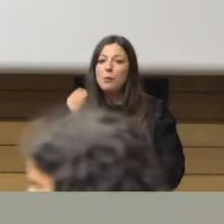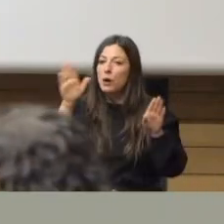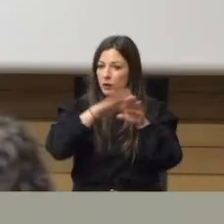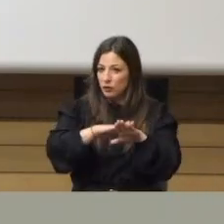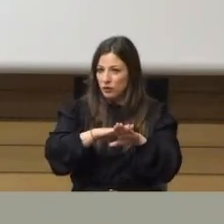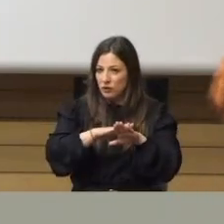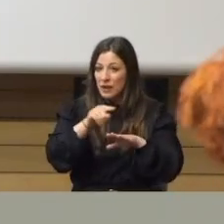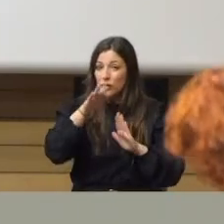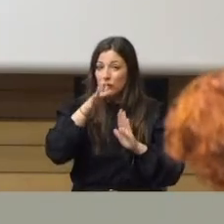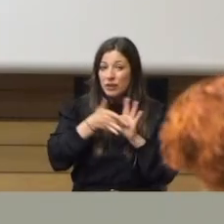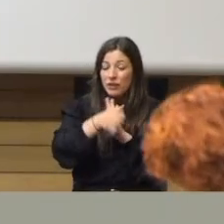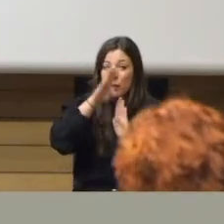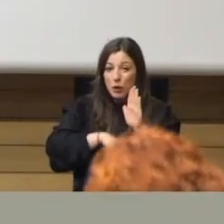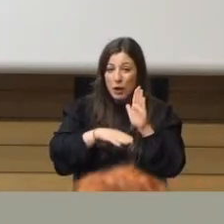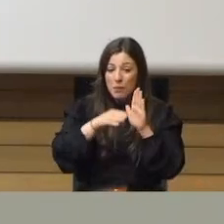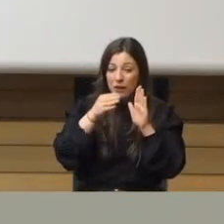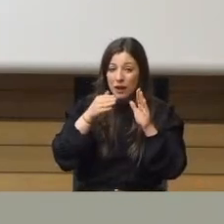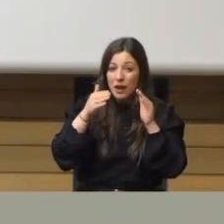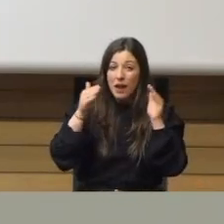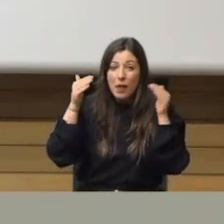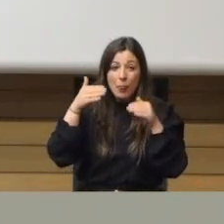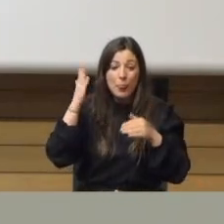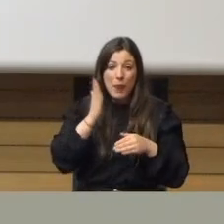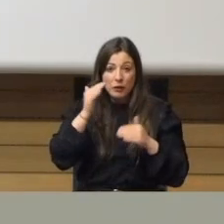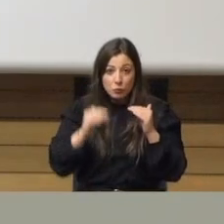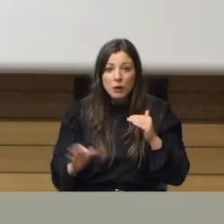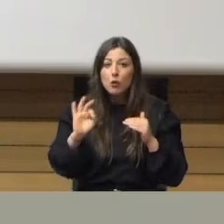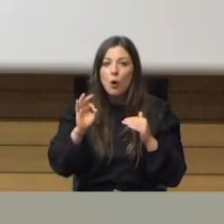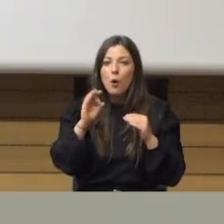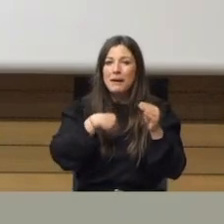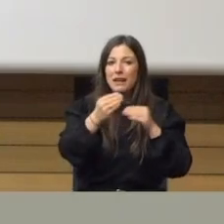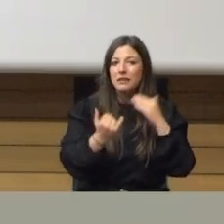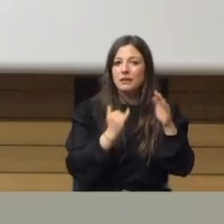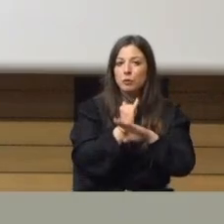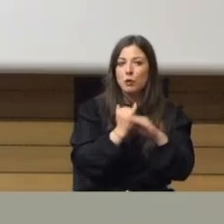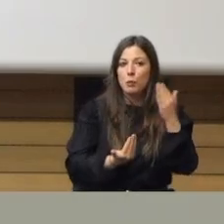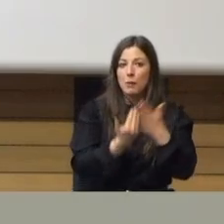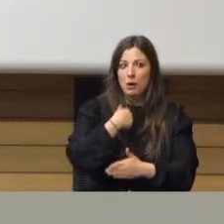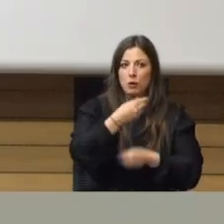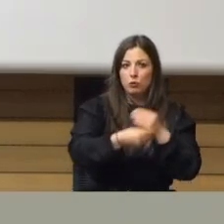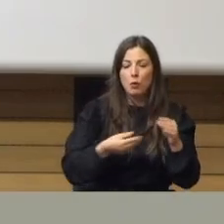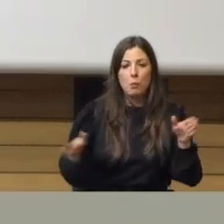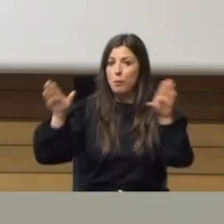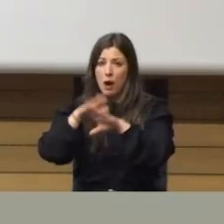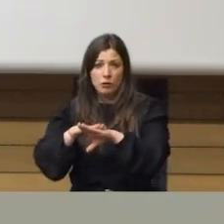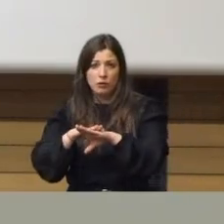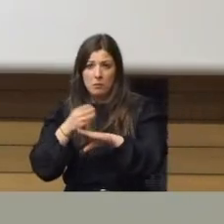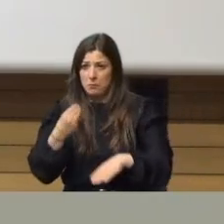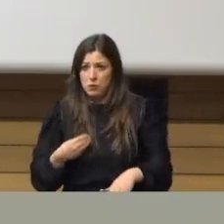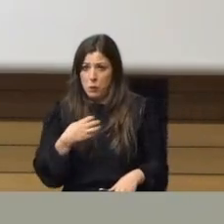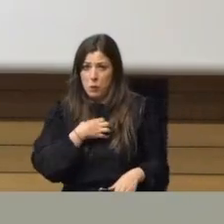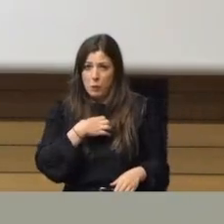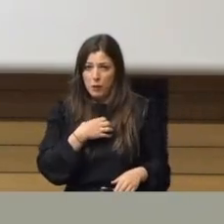programas de reducción de daño y de atención. Un material que yo utilizo en el instituto por la mañana no lo puedo llevar por la noche a un espacio donde mis receptores son